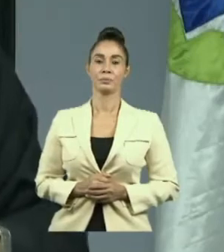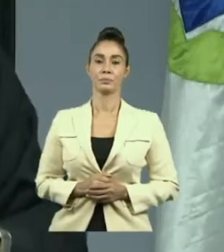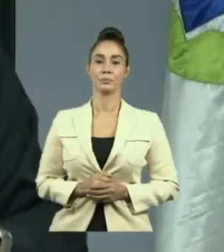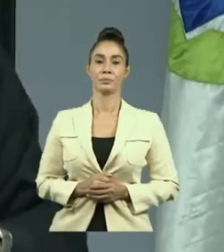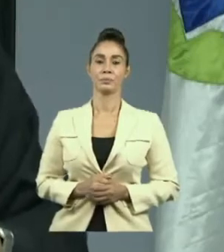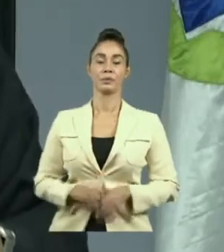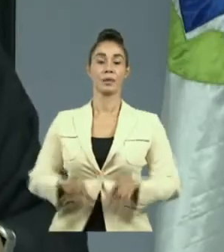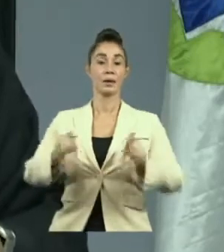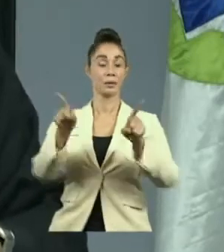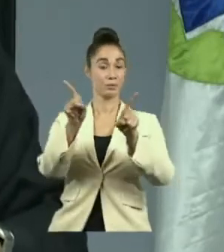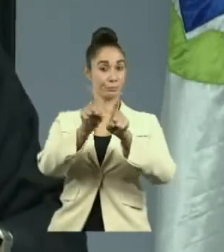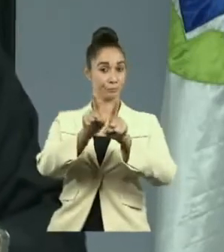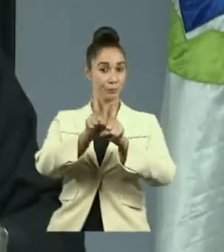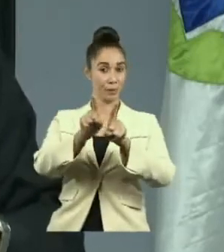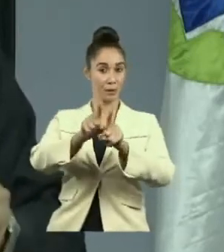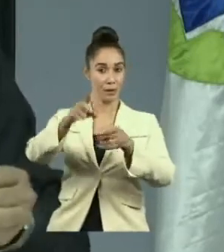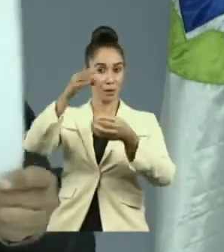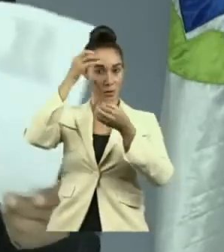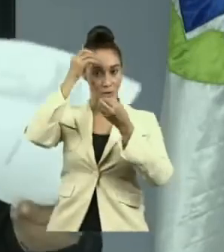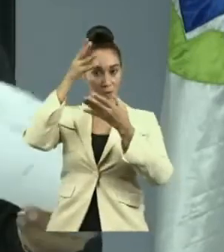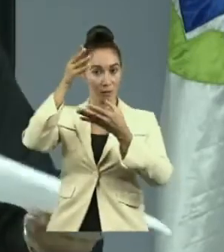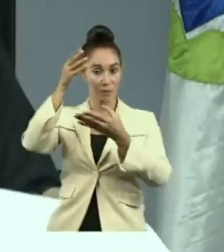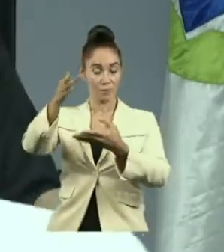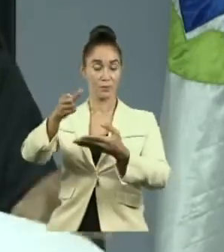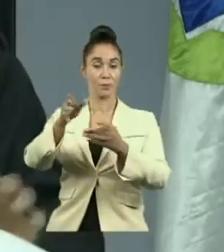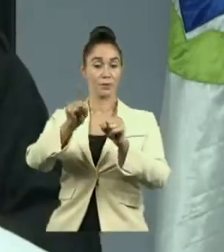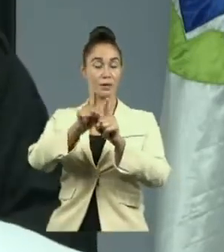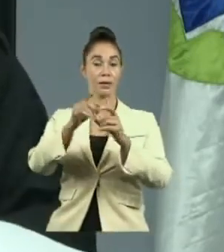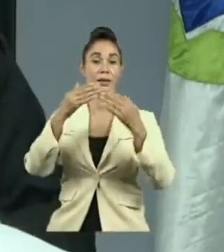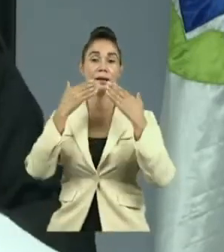y agradecer al obispo